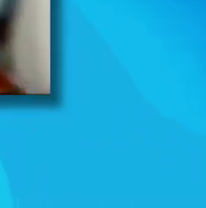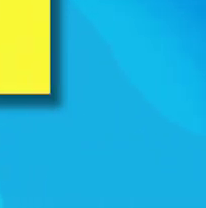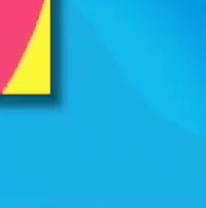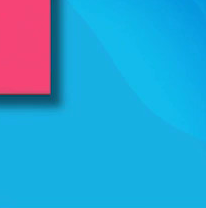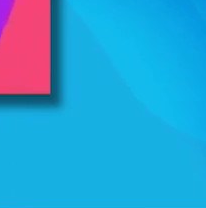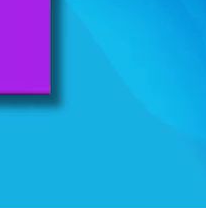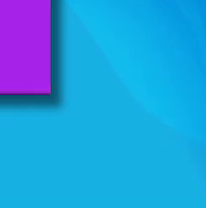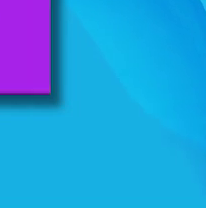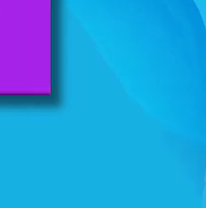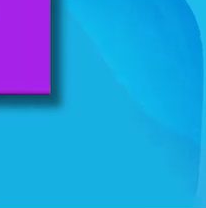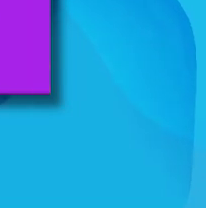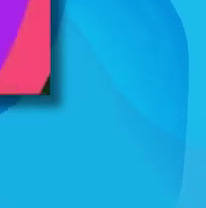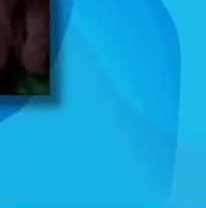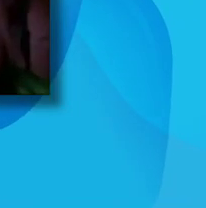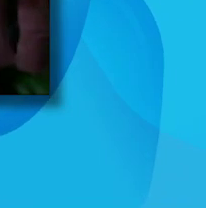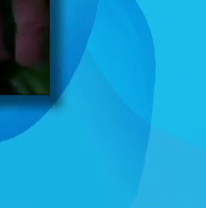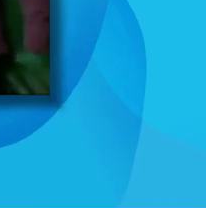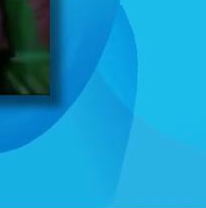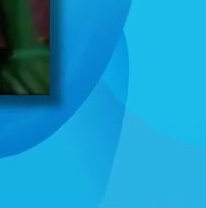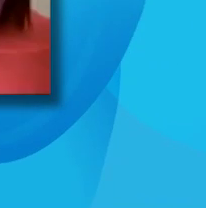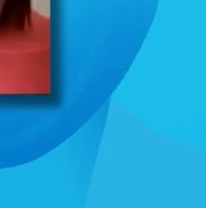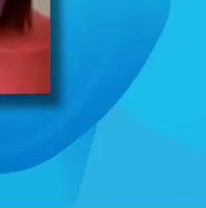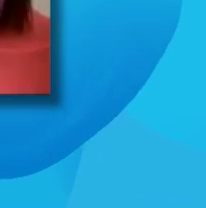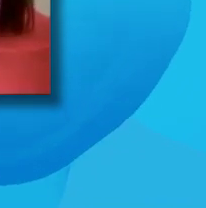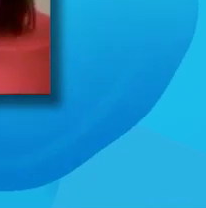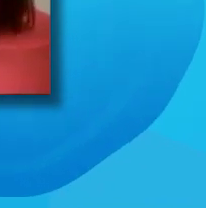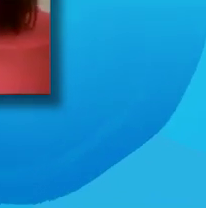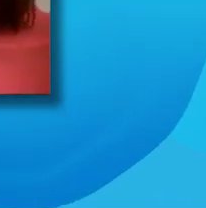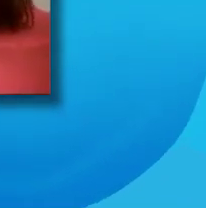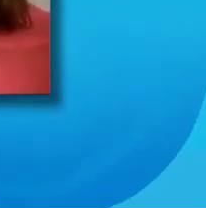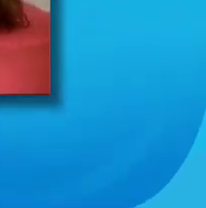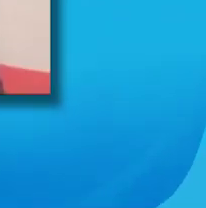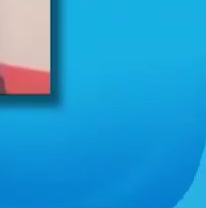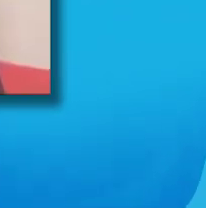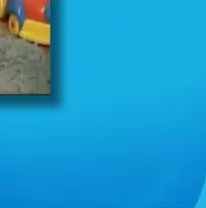¡Así suena! ¡Mi cuerpo!